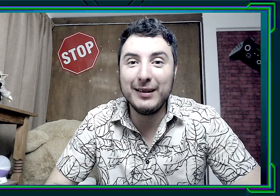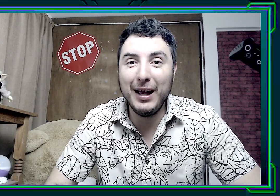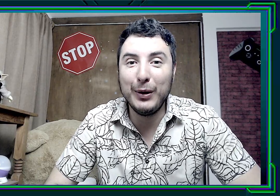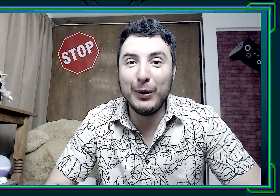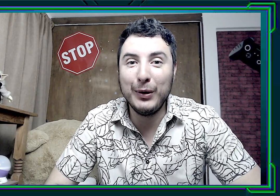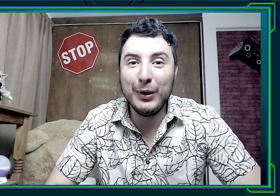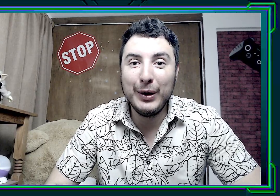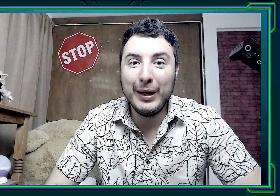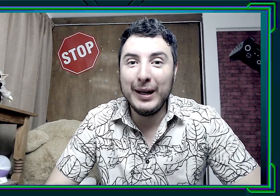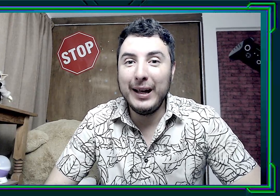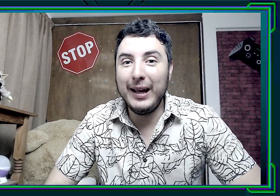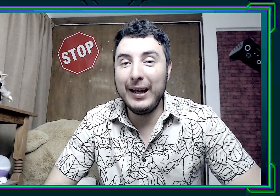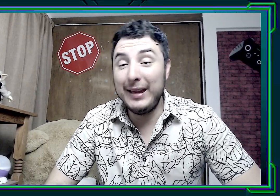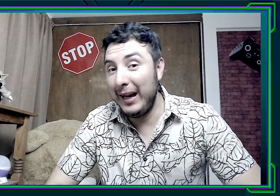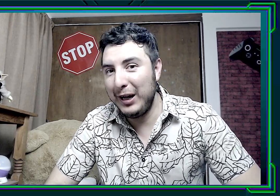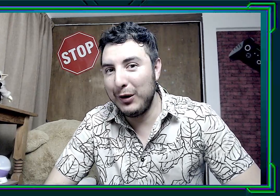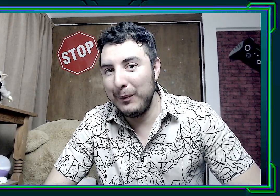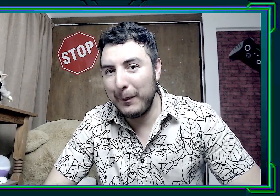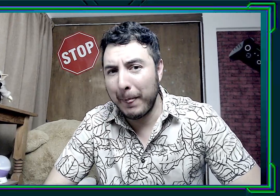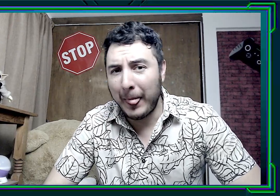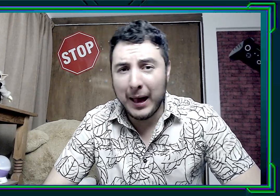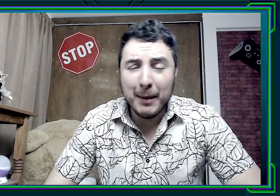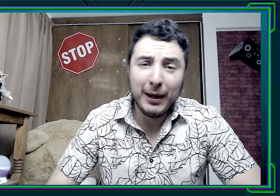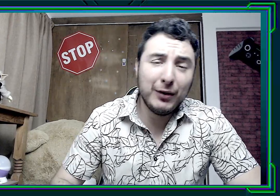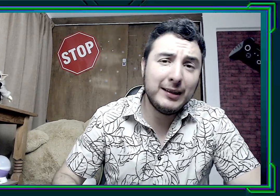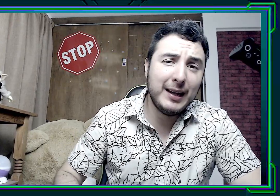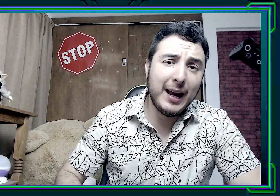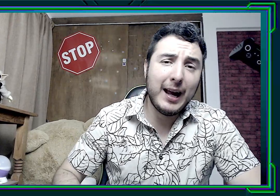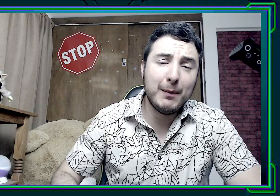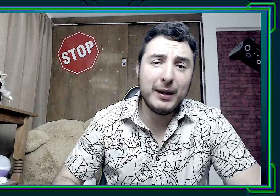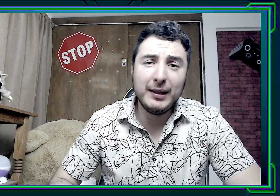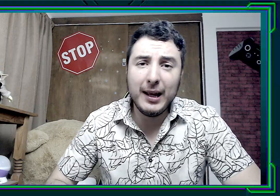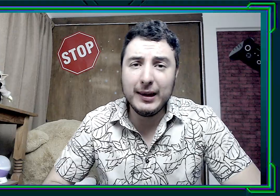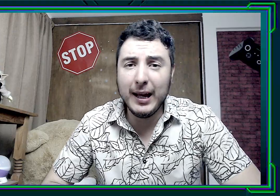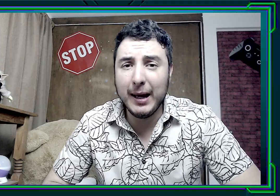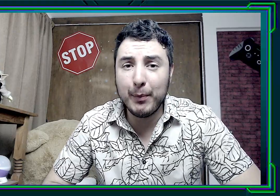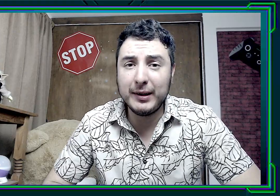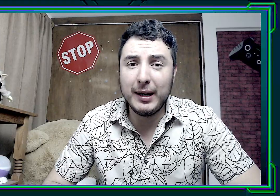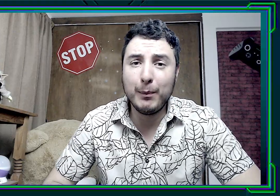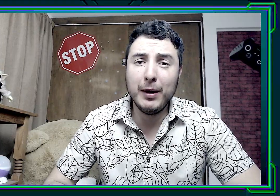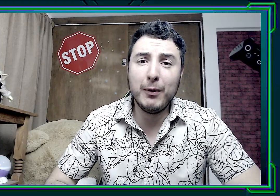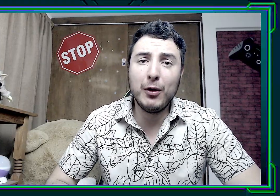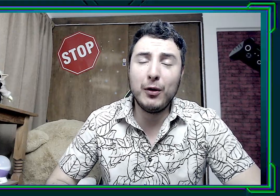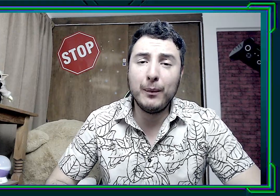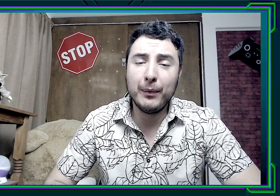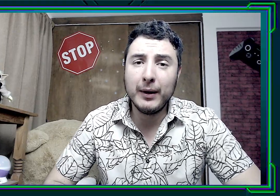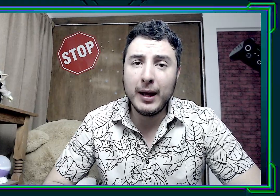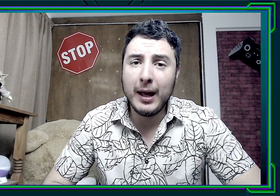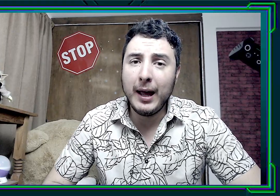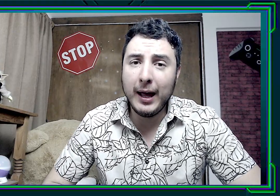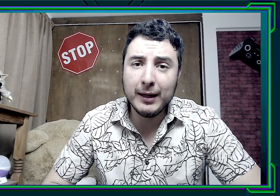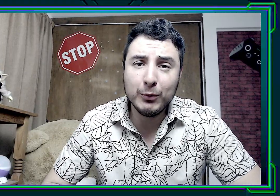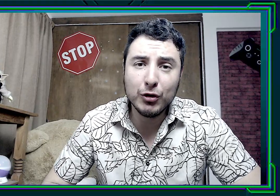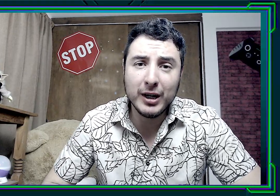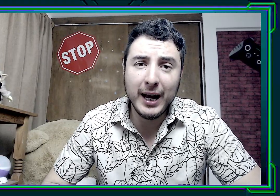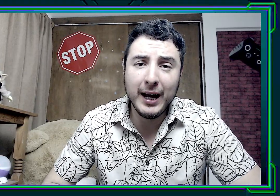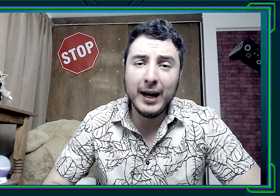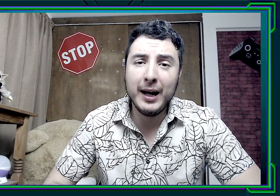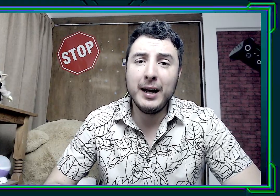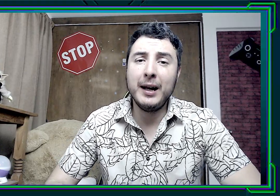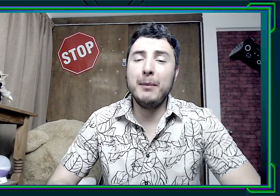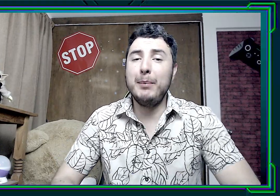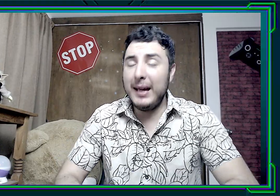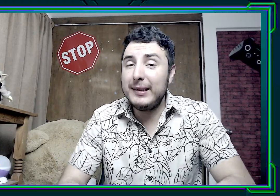golpe de estado eh técnico pero pero dice el presidente que pues el pueblo es